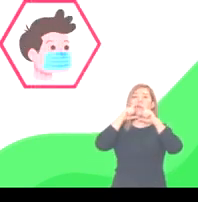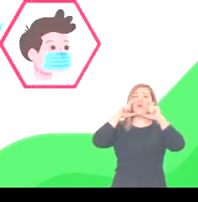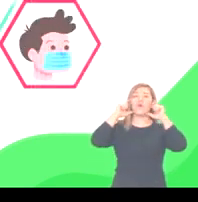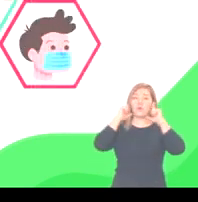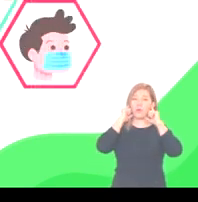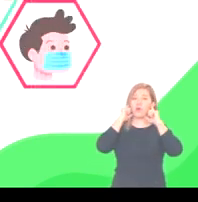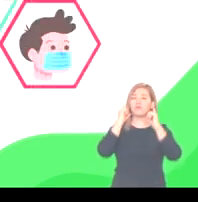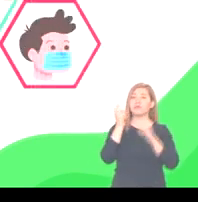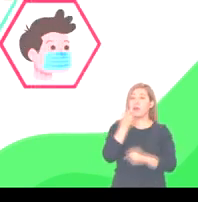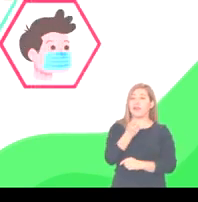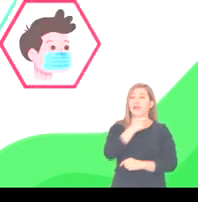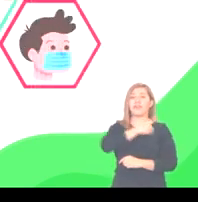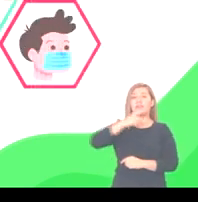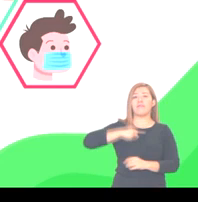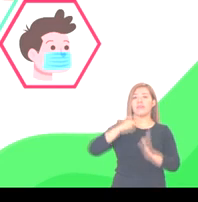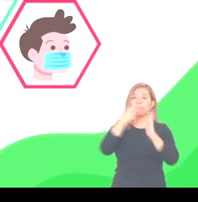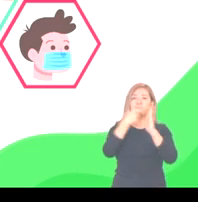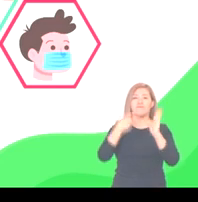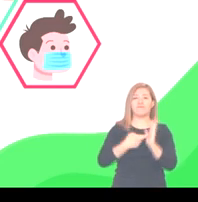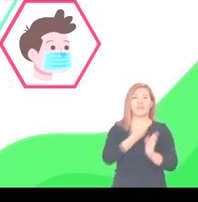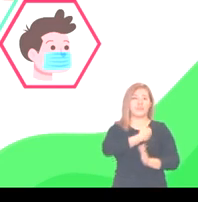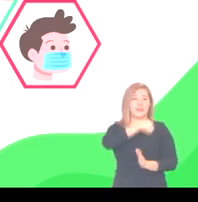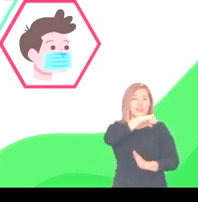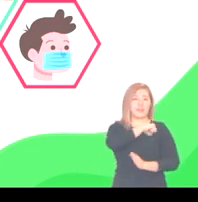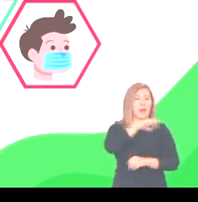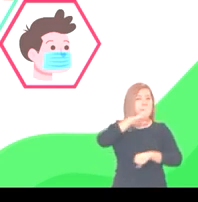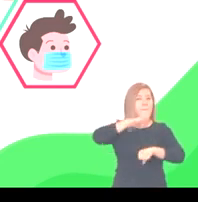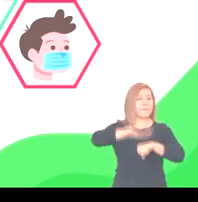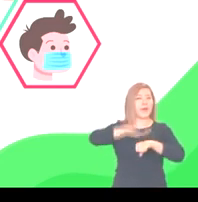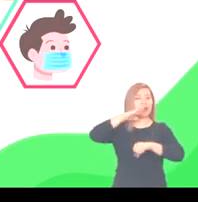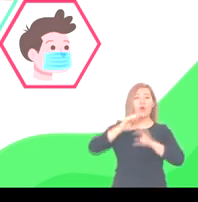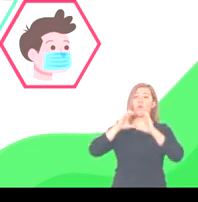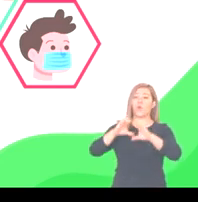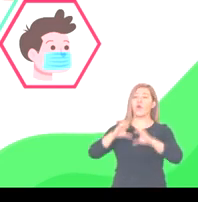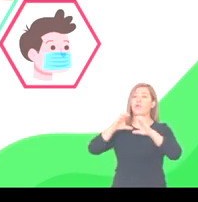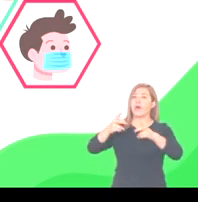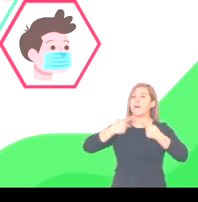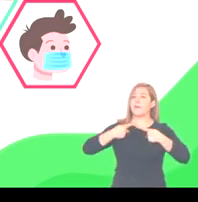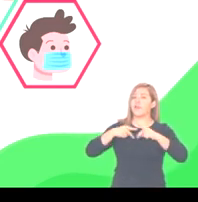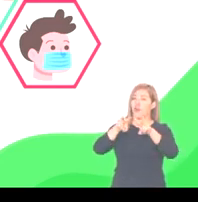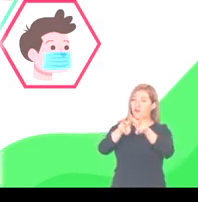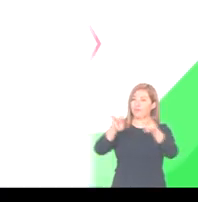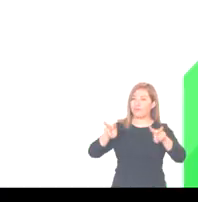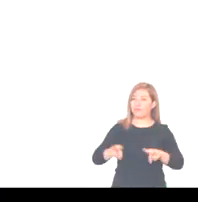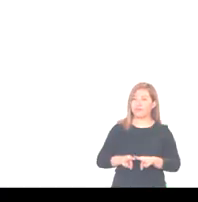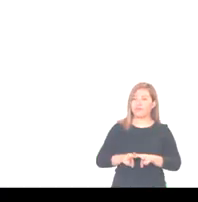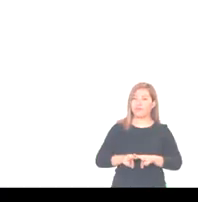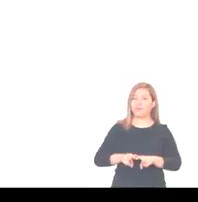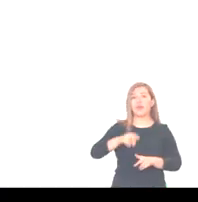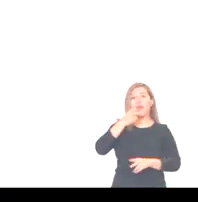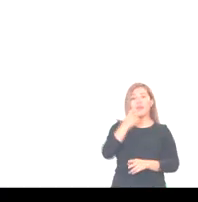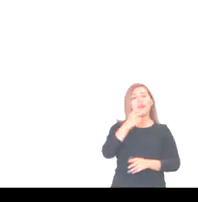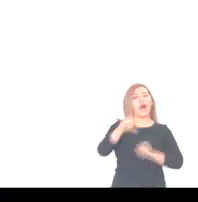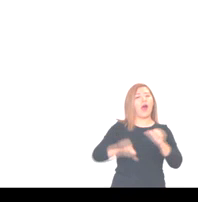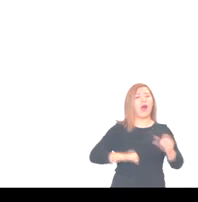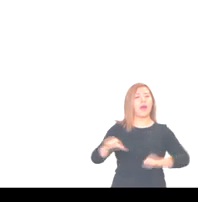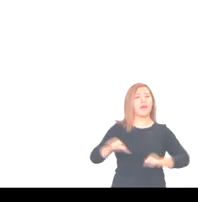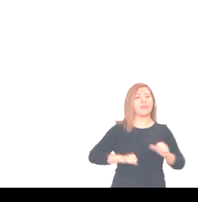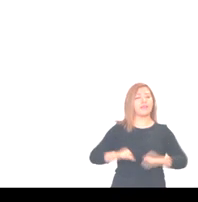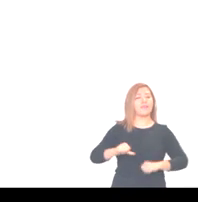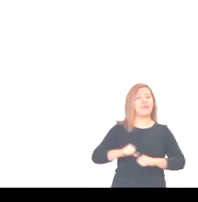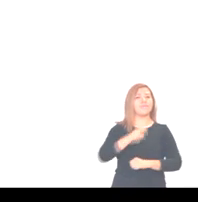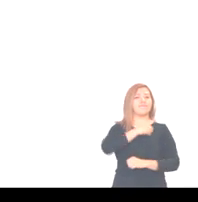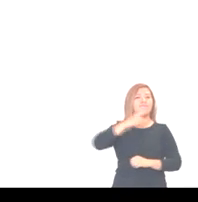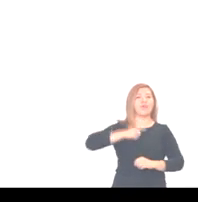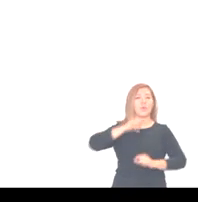cubrebocas. Hacer uso de protocolos sanitarios. Y el cuidado de personas vulnerables. El regreso de actividades